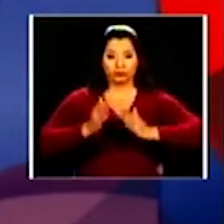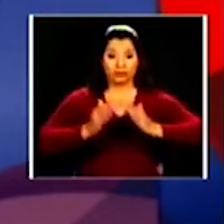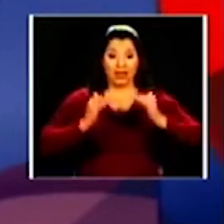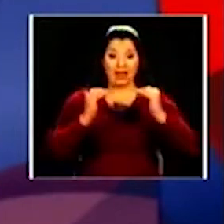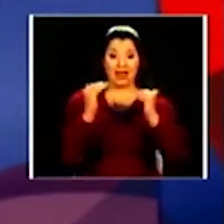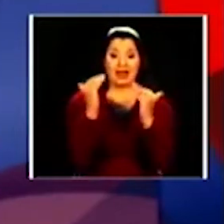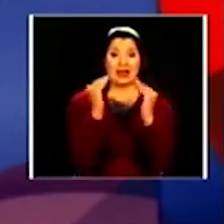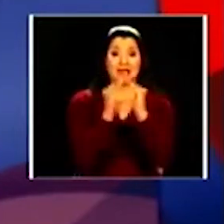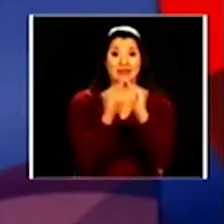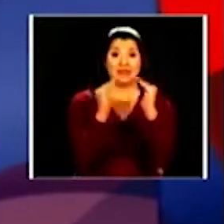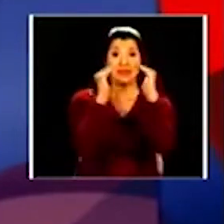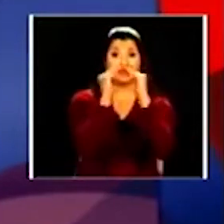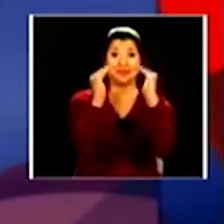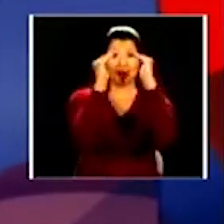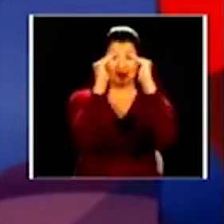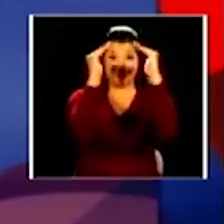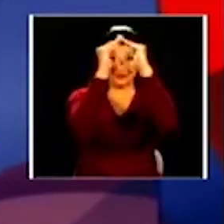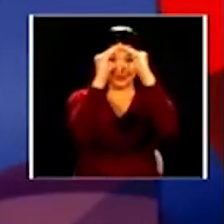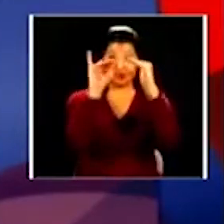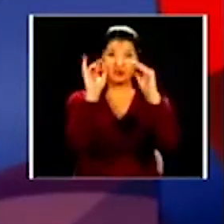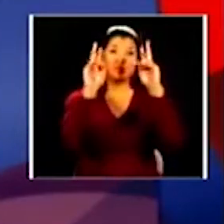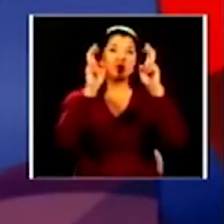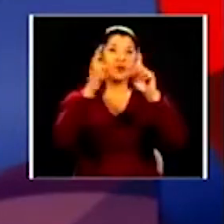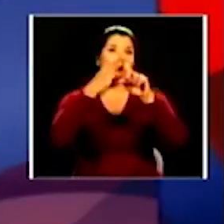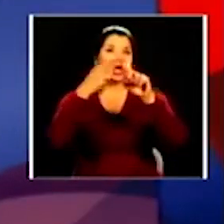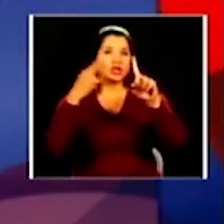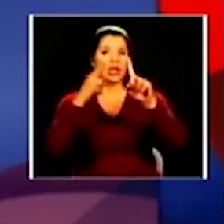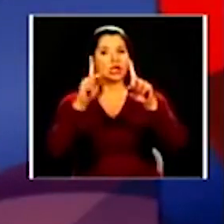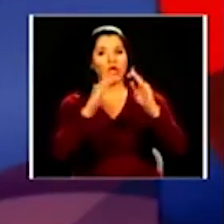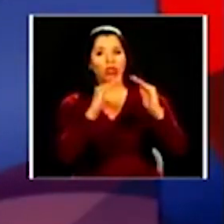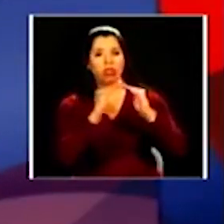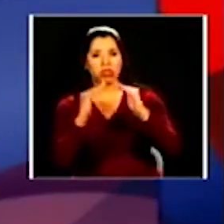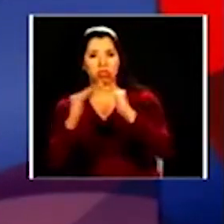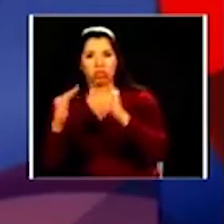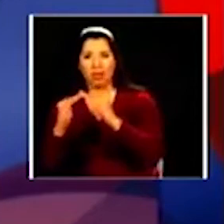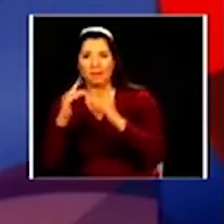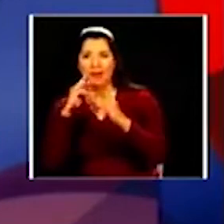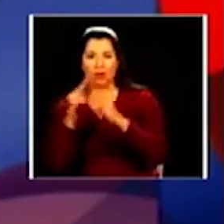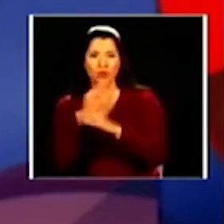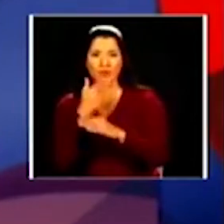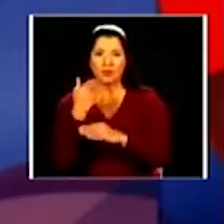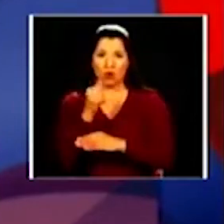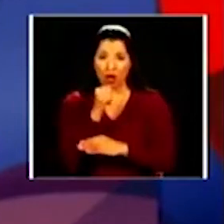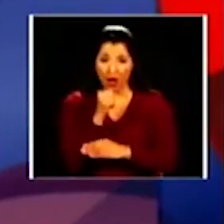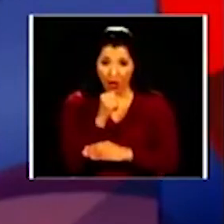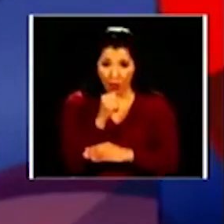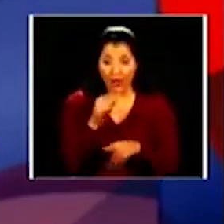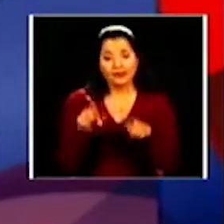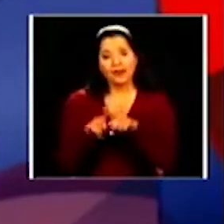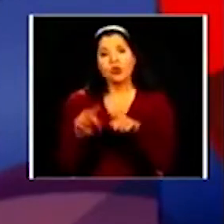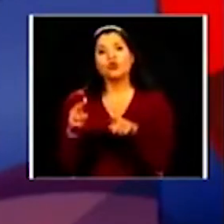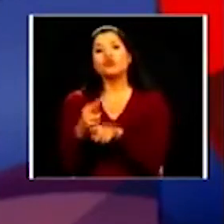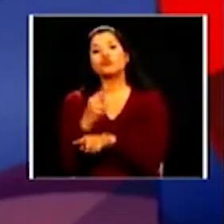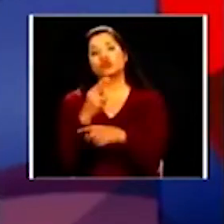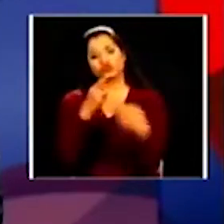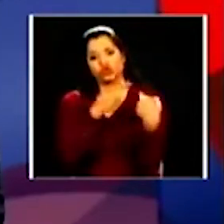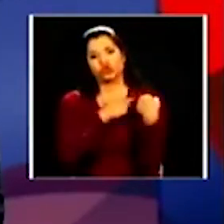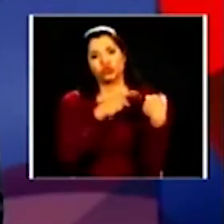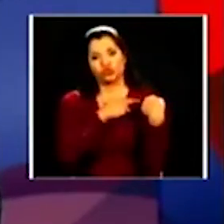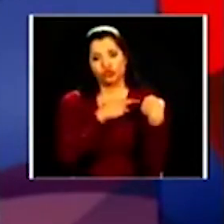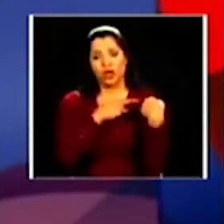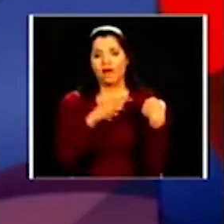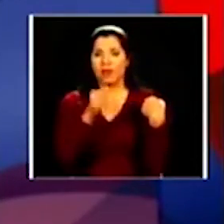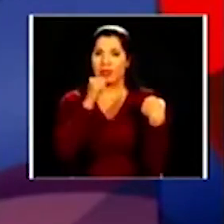en materia del consumo, un consumo responsable de las fuentes de agua, tanto para no desperdicio como para